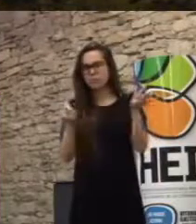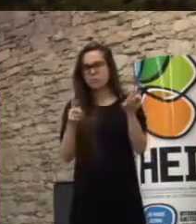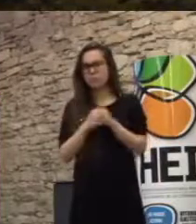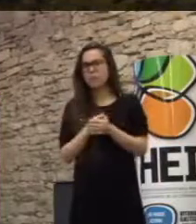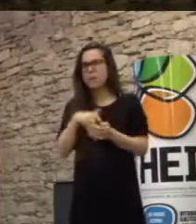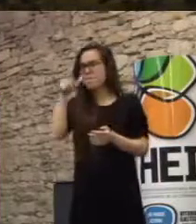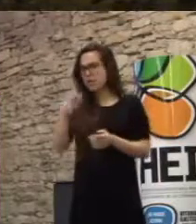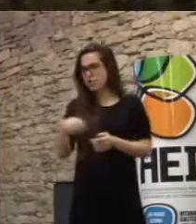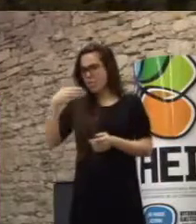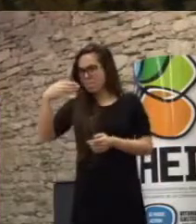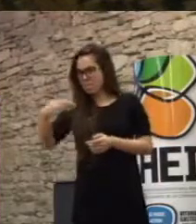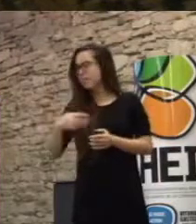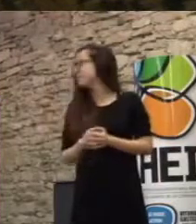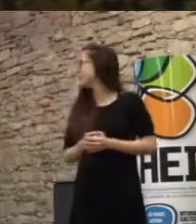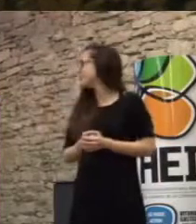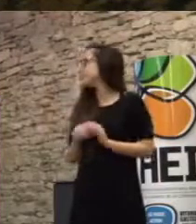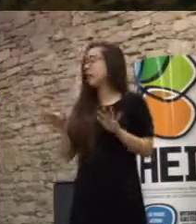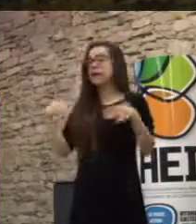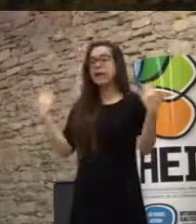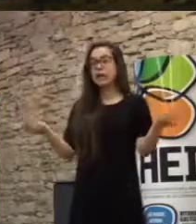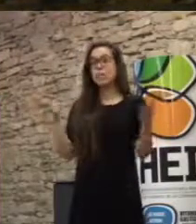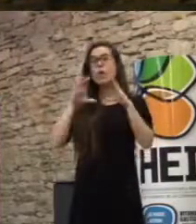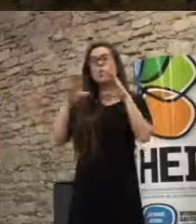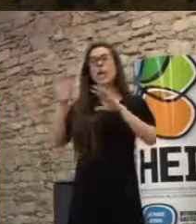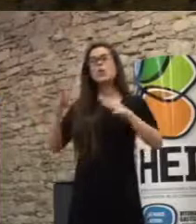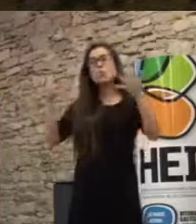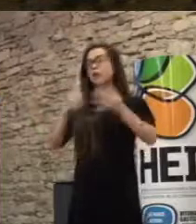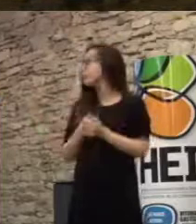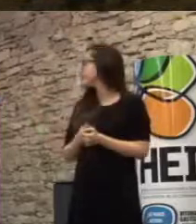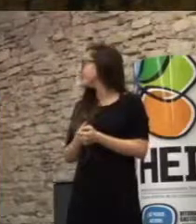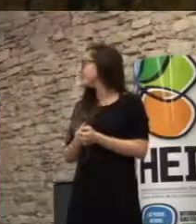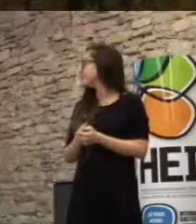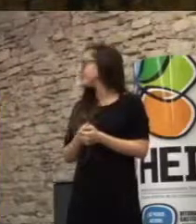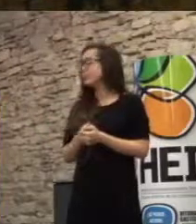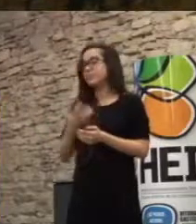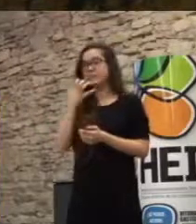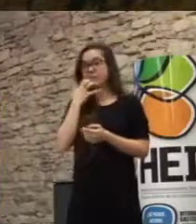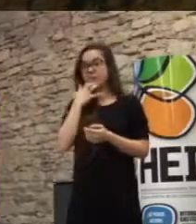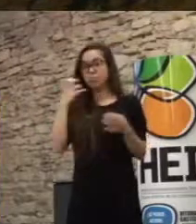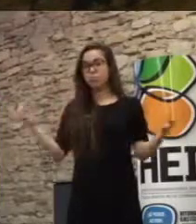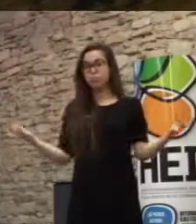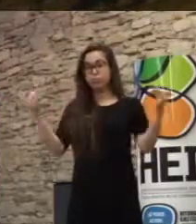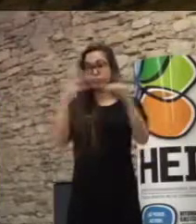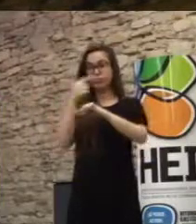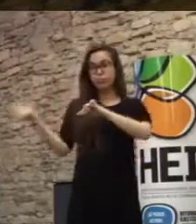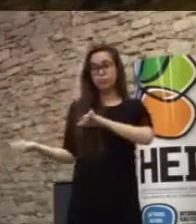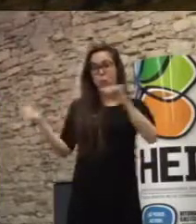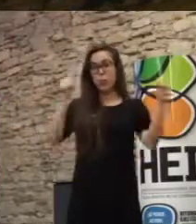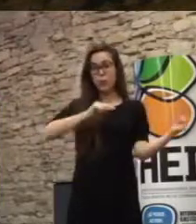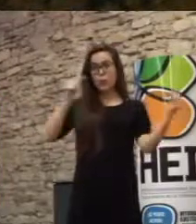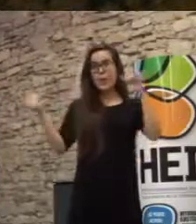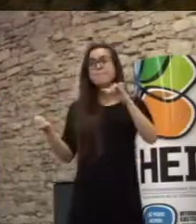si entonces cuando hay comunicación comunicación ahí cuando sucede esto en inglés se llama feedback